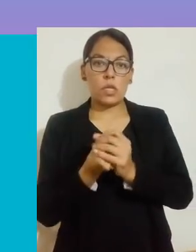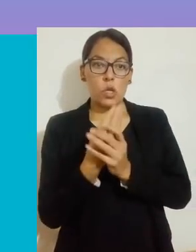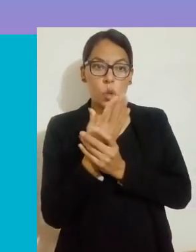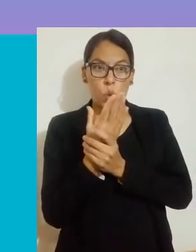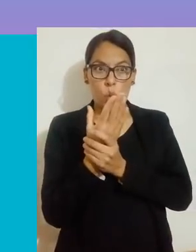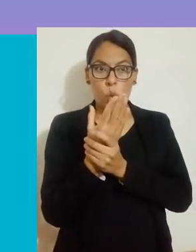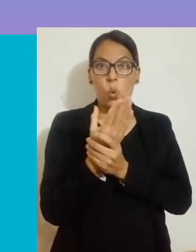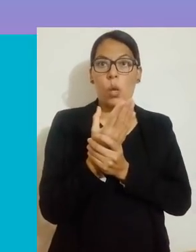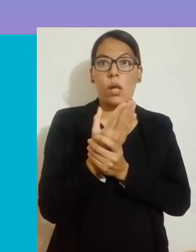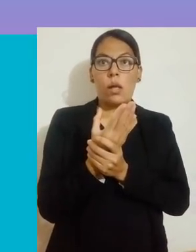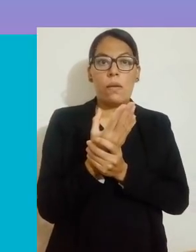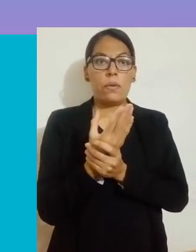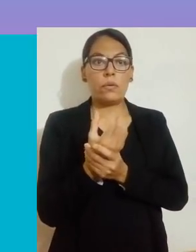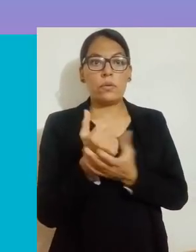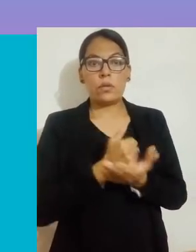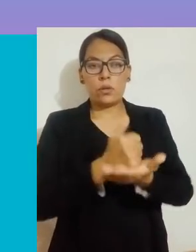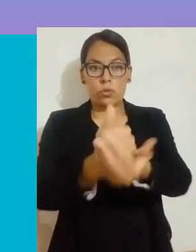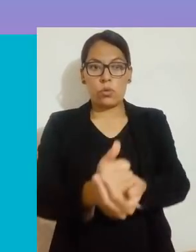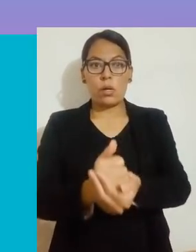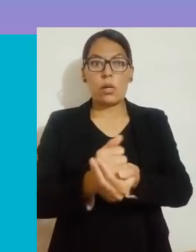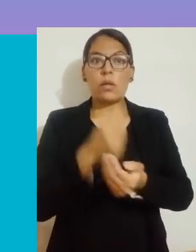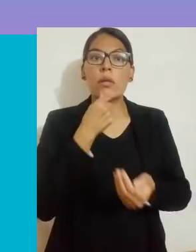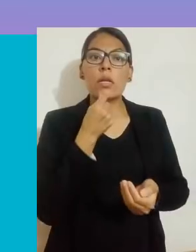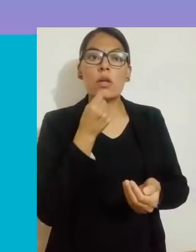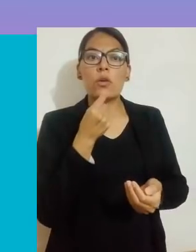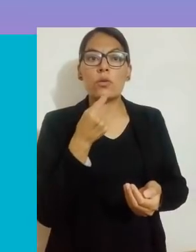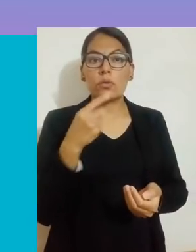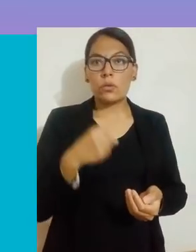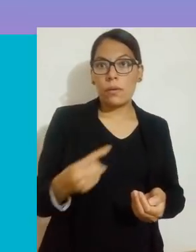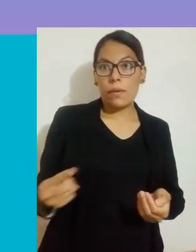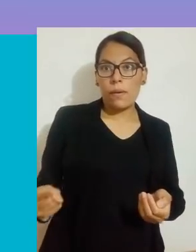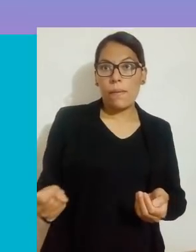Ahora sí, viene lo más novedoso y que te ayudará con los